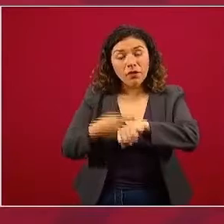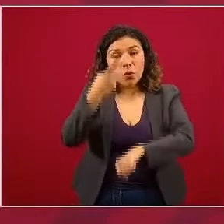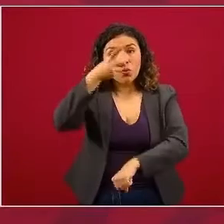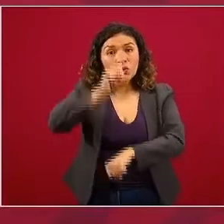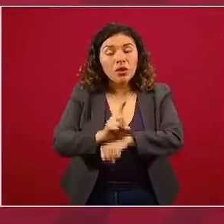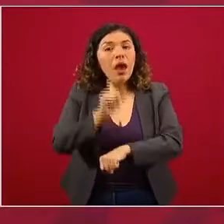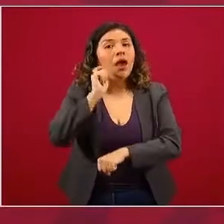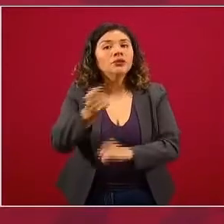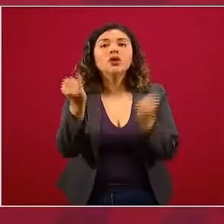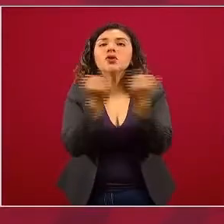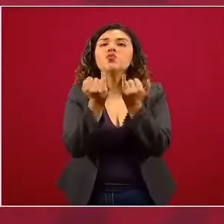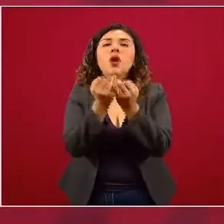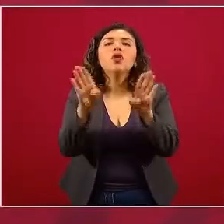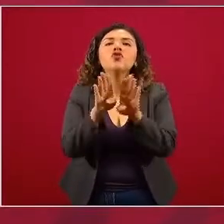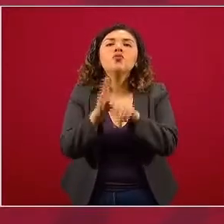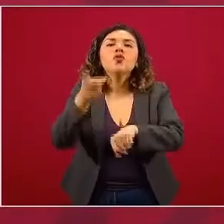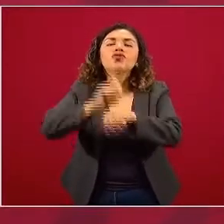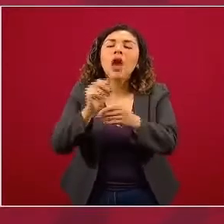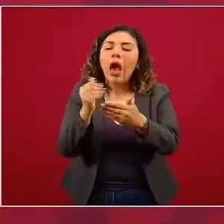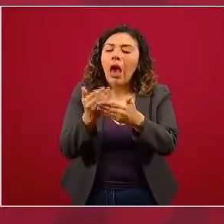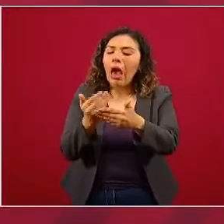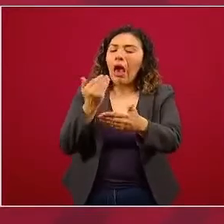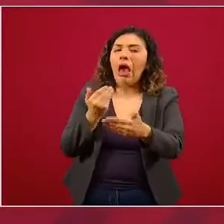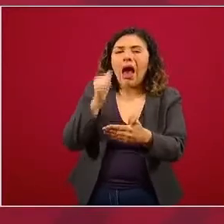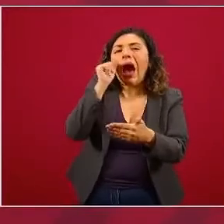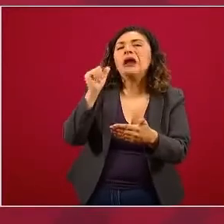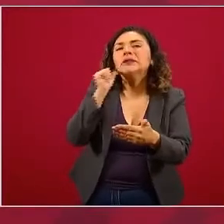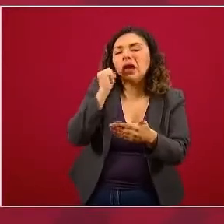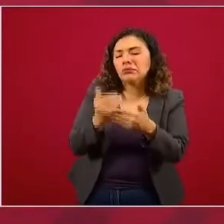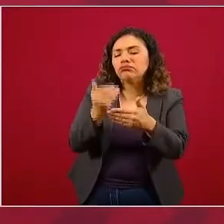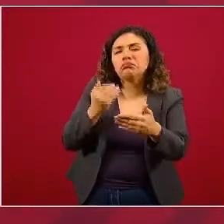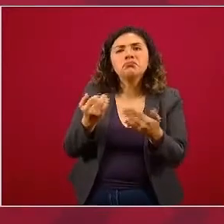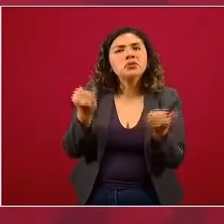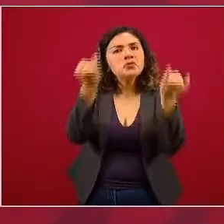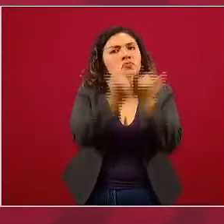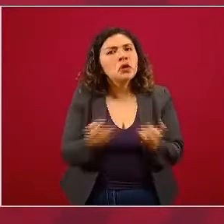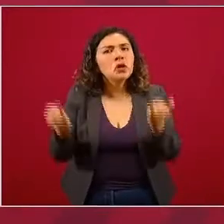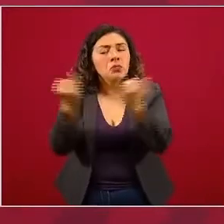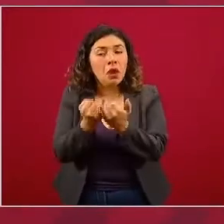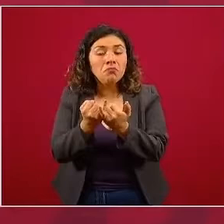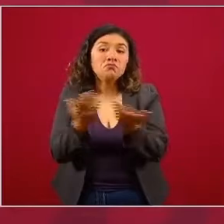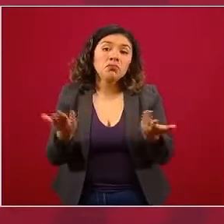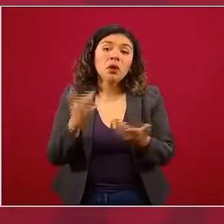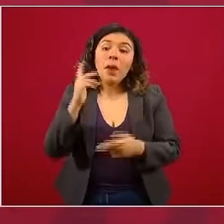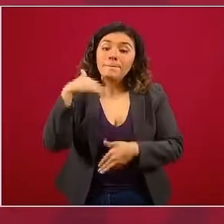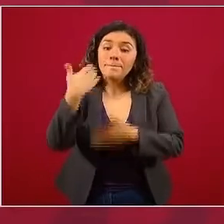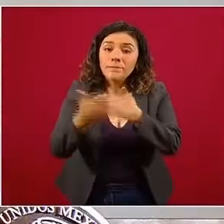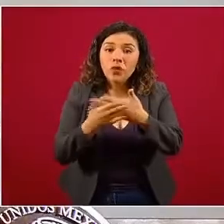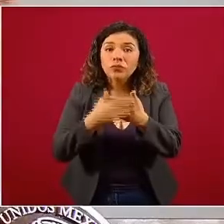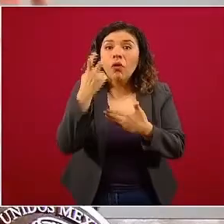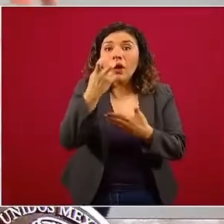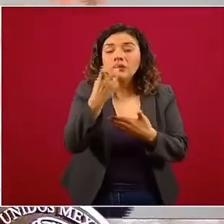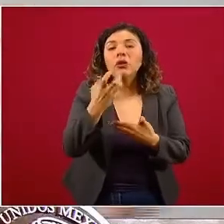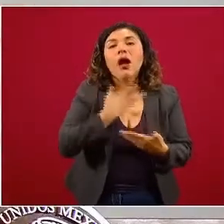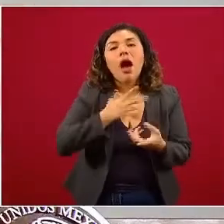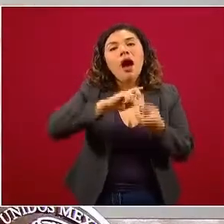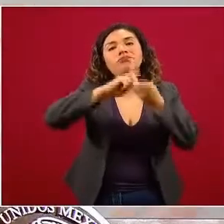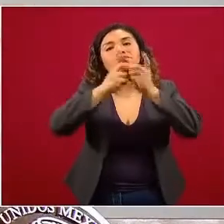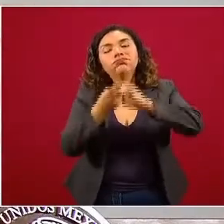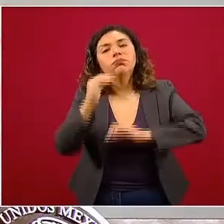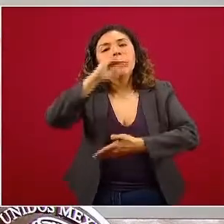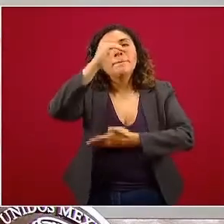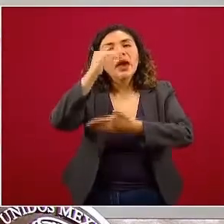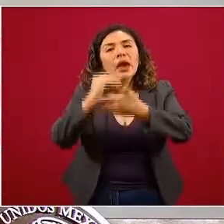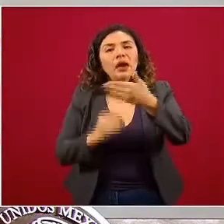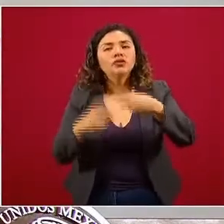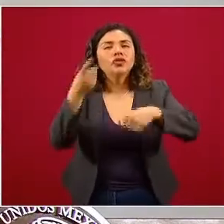es semejante al número de casos del día previo y próximamente eso lleva a que empiecen a